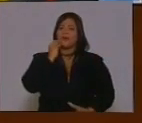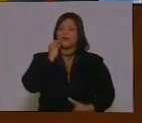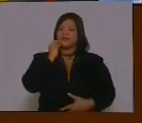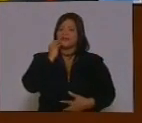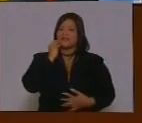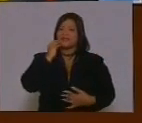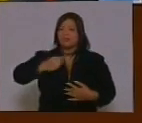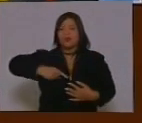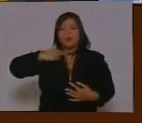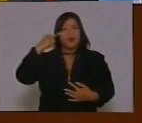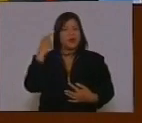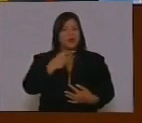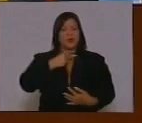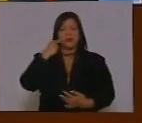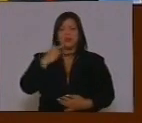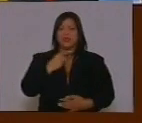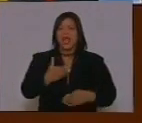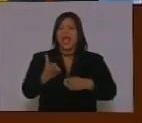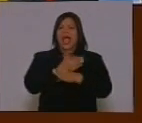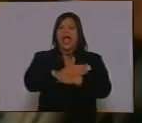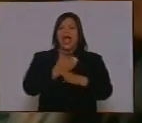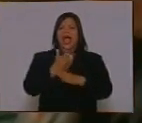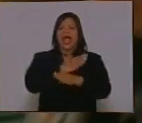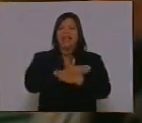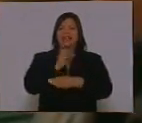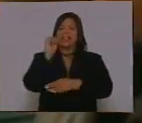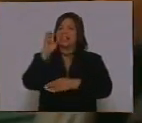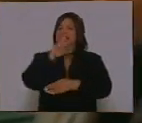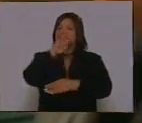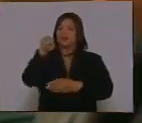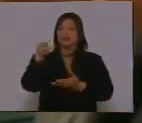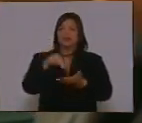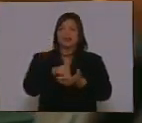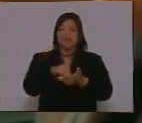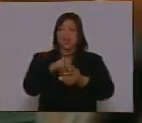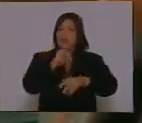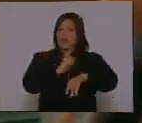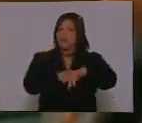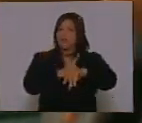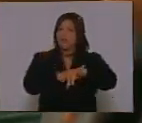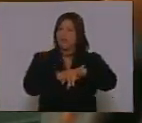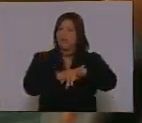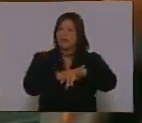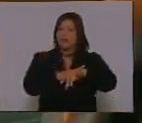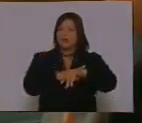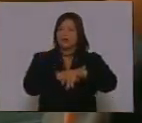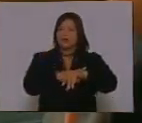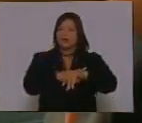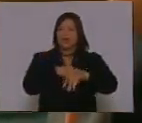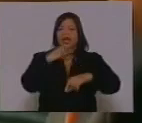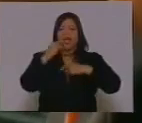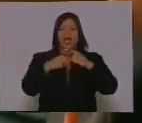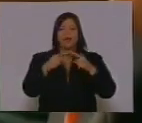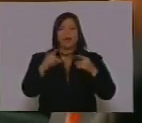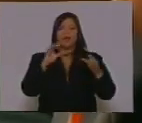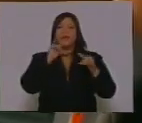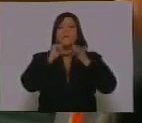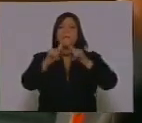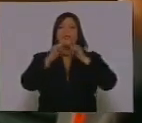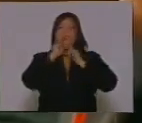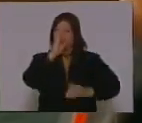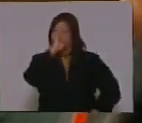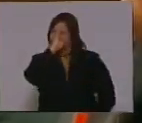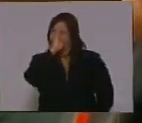su discurso ante la Asamblea Nacional para ese momento en cadena nacional, y ese mensaje fue